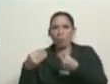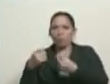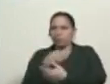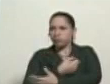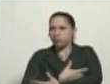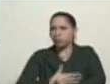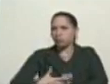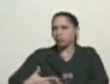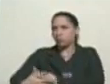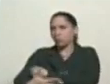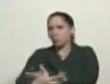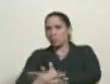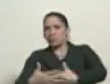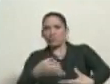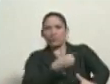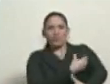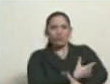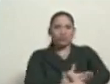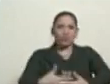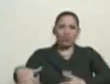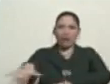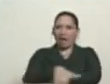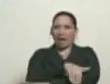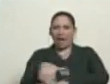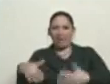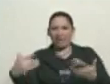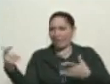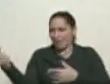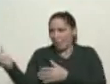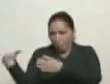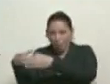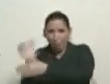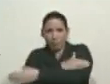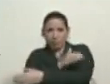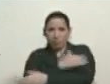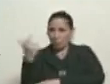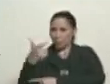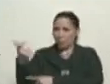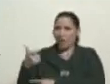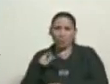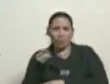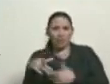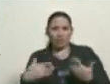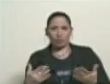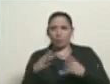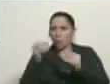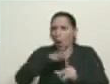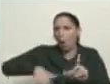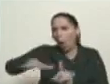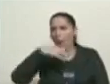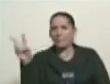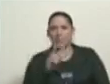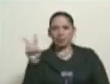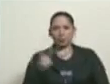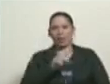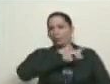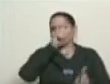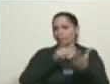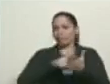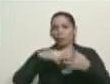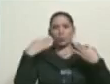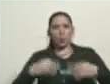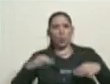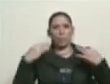derramamiento de sangre en las calles de Caracas. Todo el resto del país está en completa